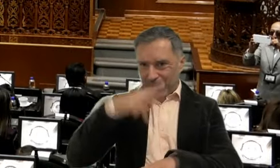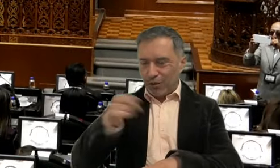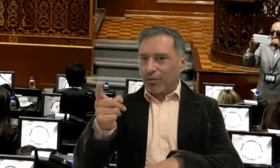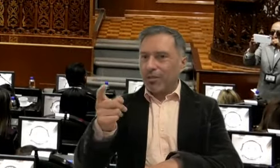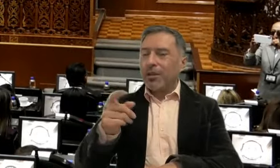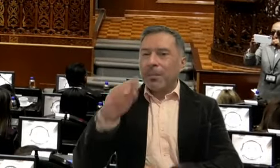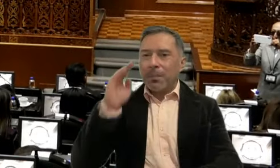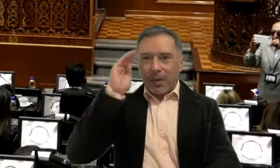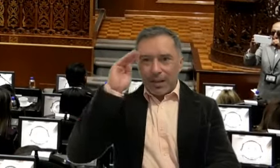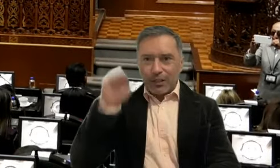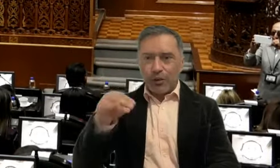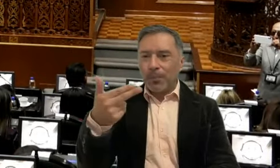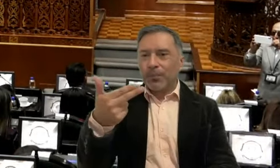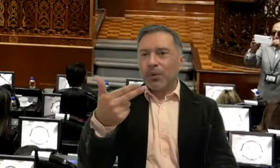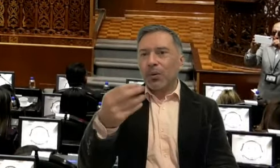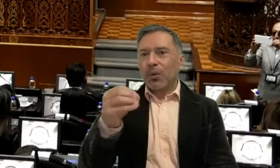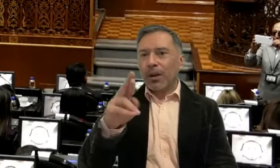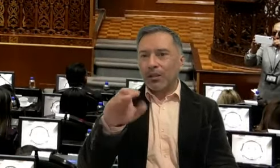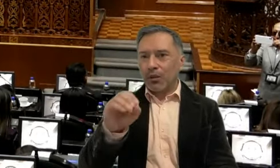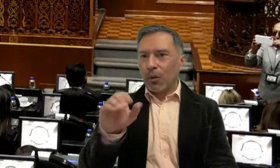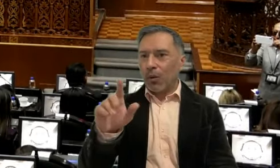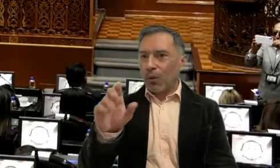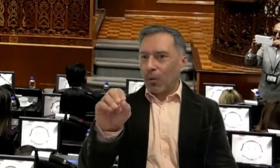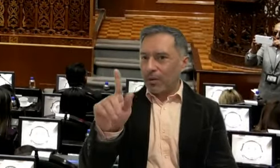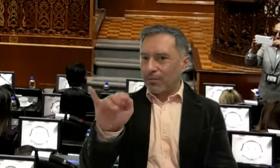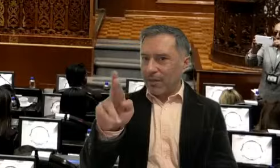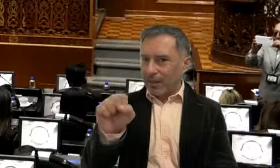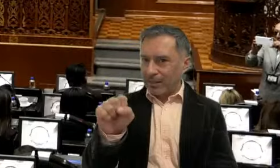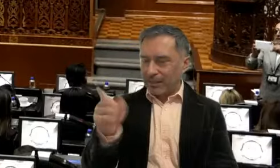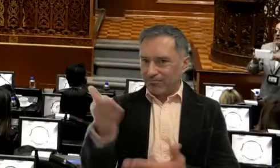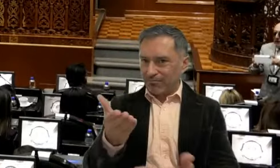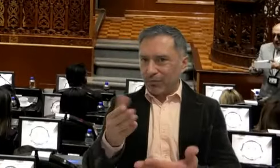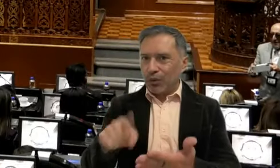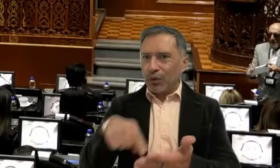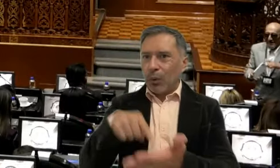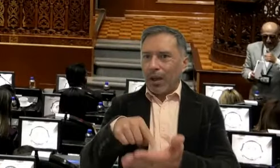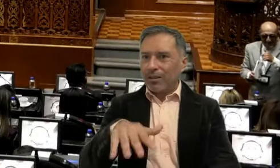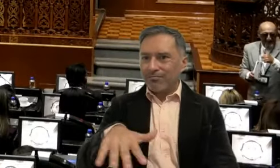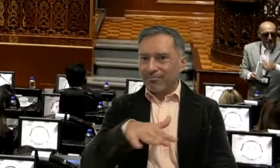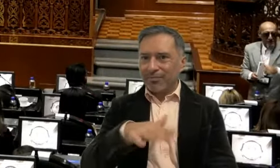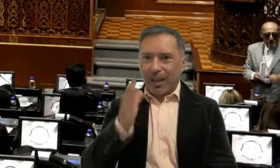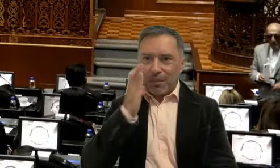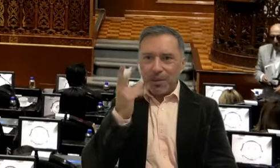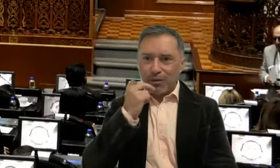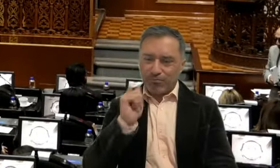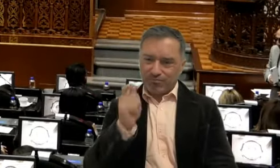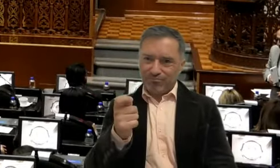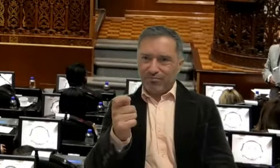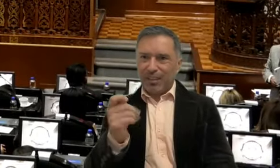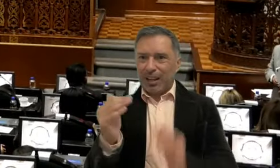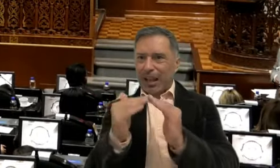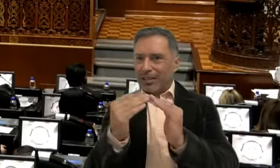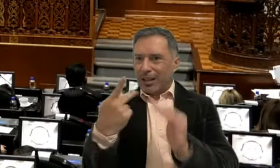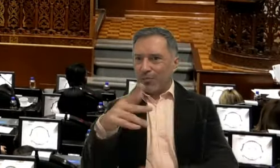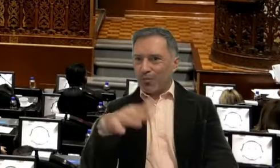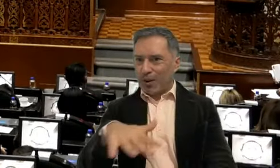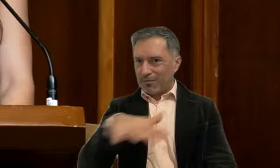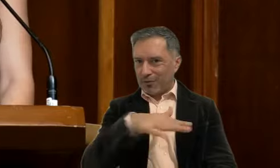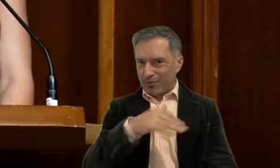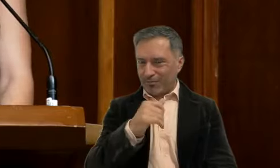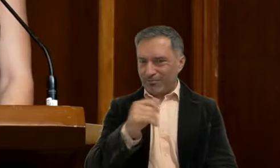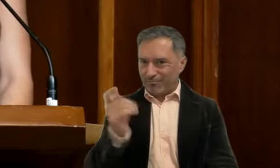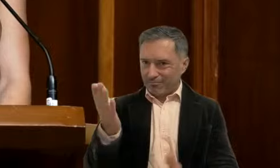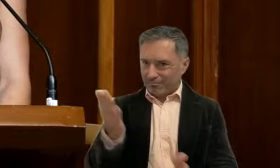Duarte Olivares, a este recinto legislativo que es la Casa del Pueblo. En este ejercicio